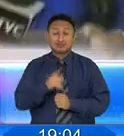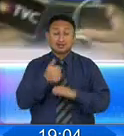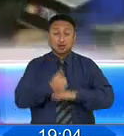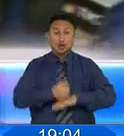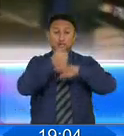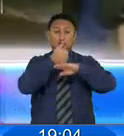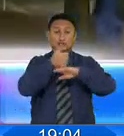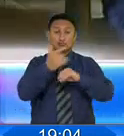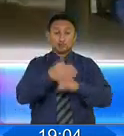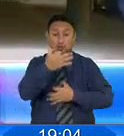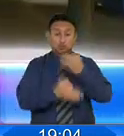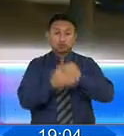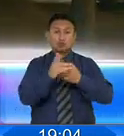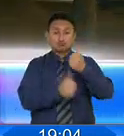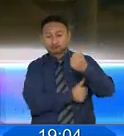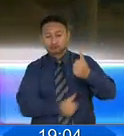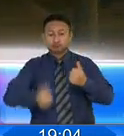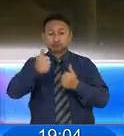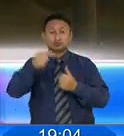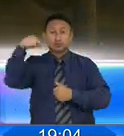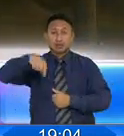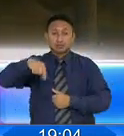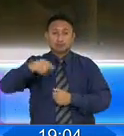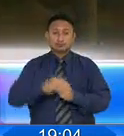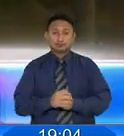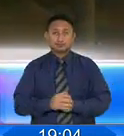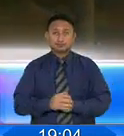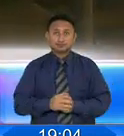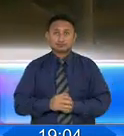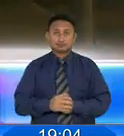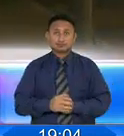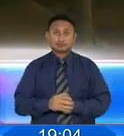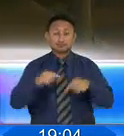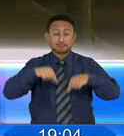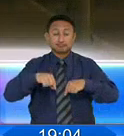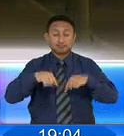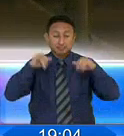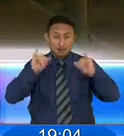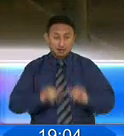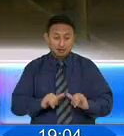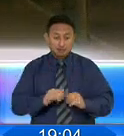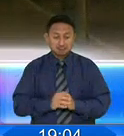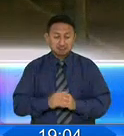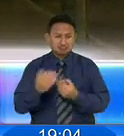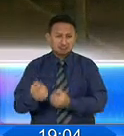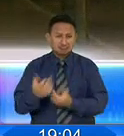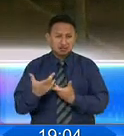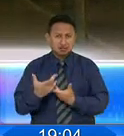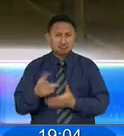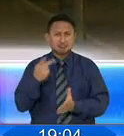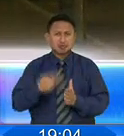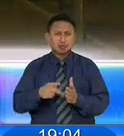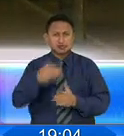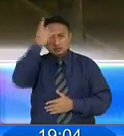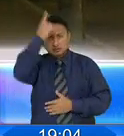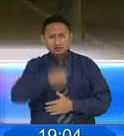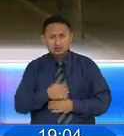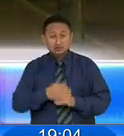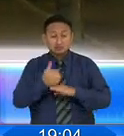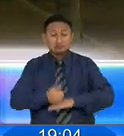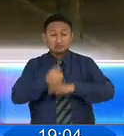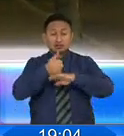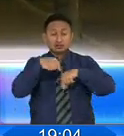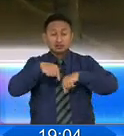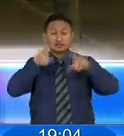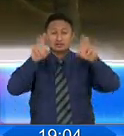se desarrollará aquí pues la diligencia establecida. Nosotros nos vamos a quedar aquí para conocer cuál será la decisión del magistrado con respecto